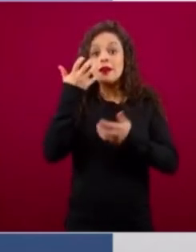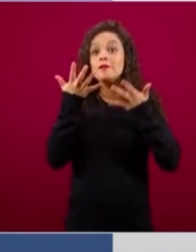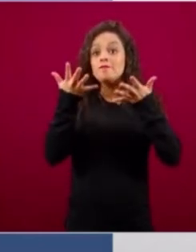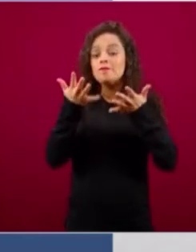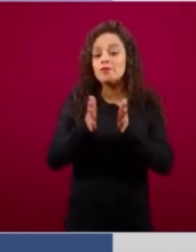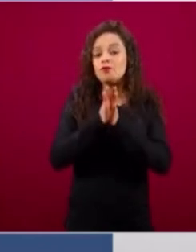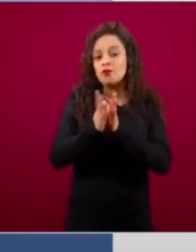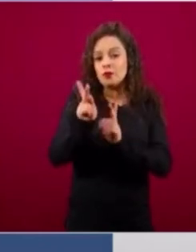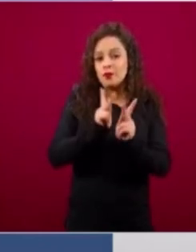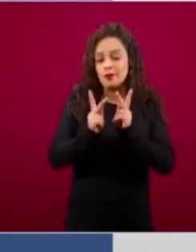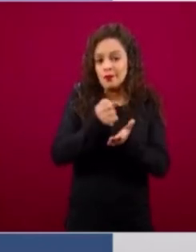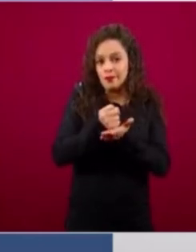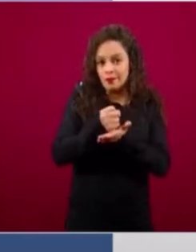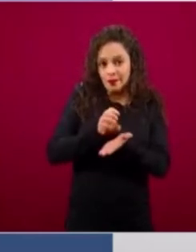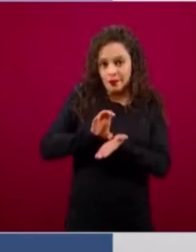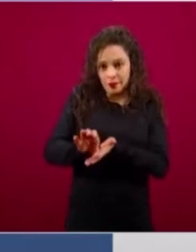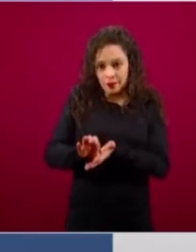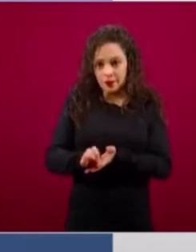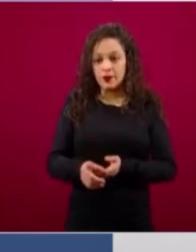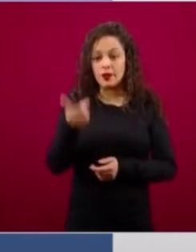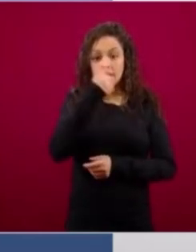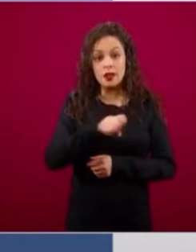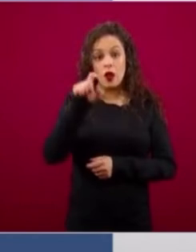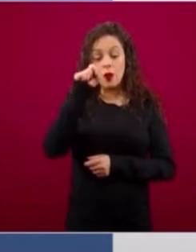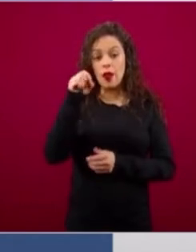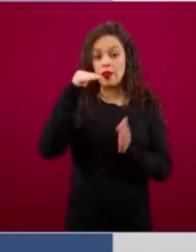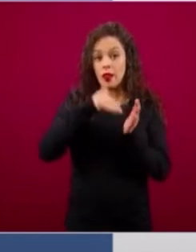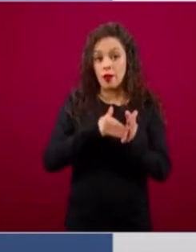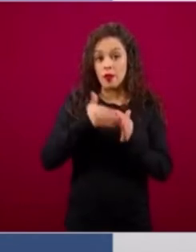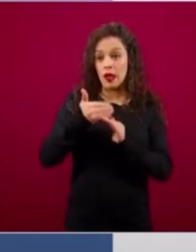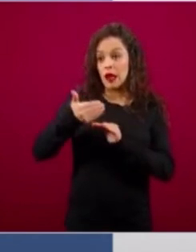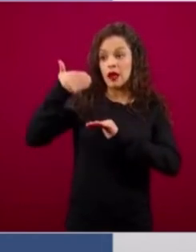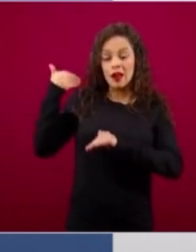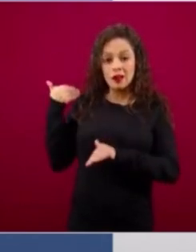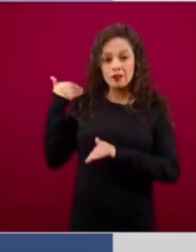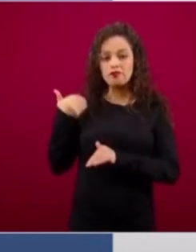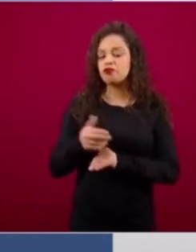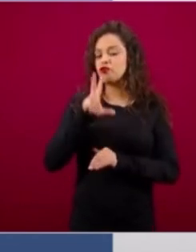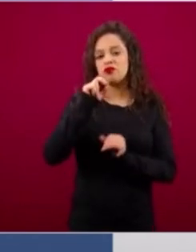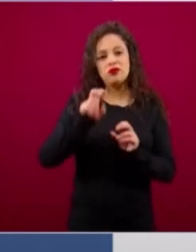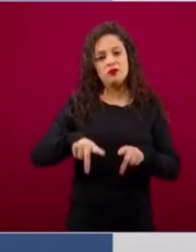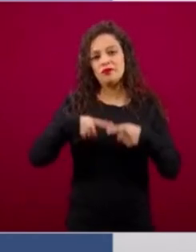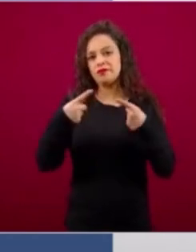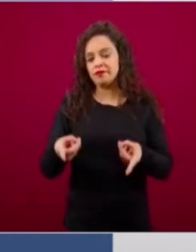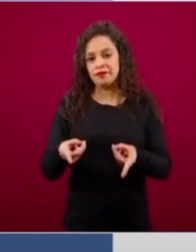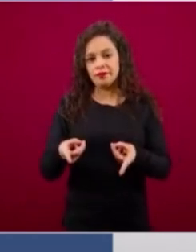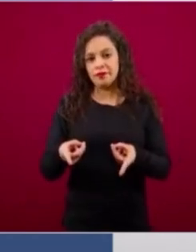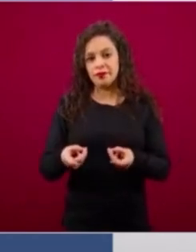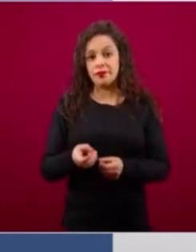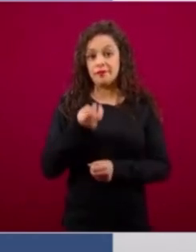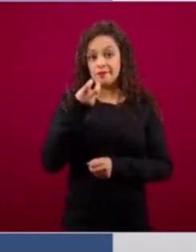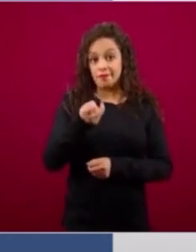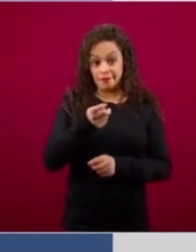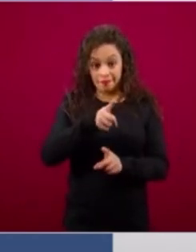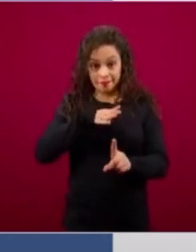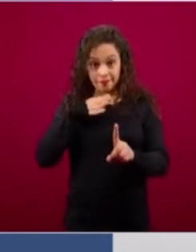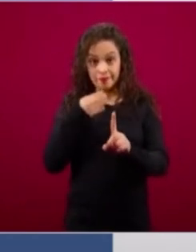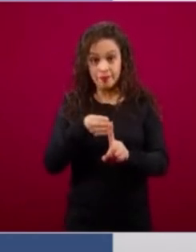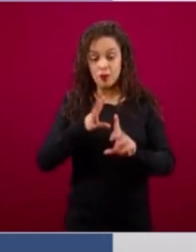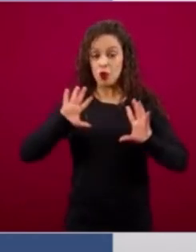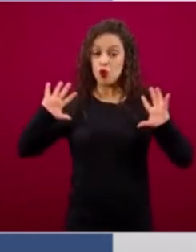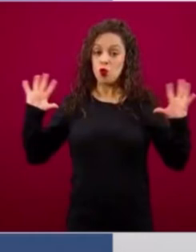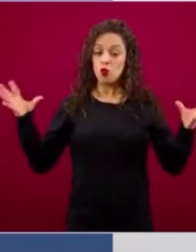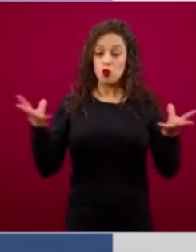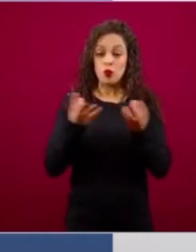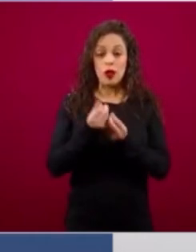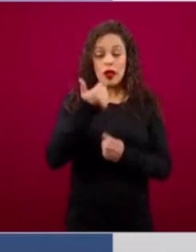120.000 son de los anteriores los que ya lo recibieron entonces en ese sentido del total de los